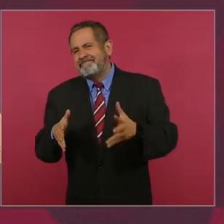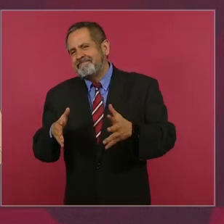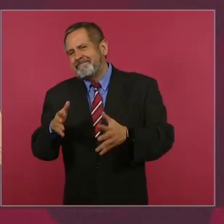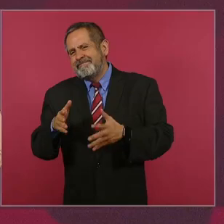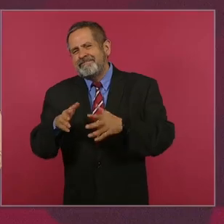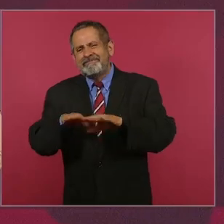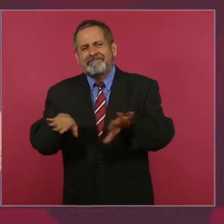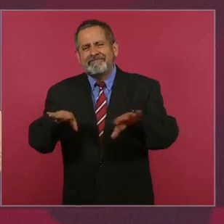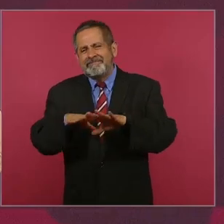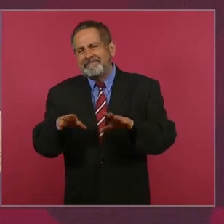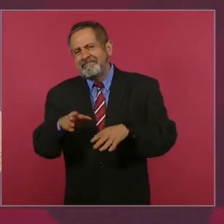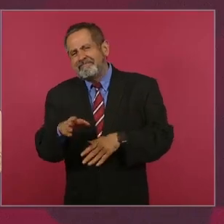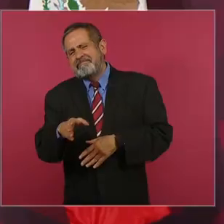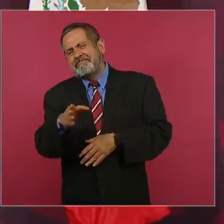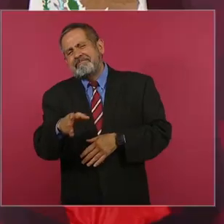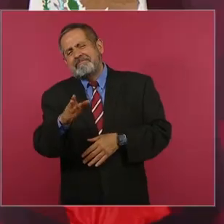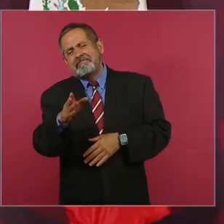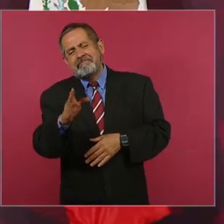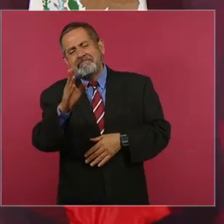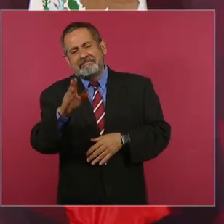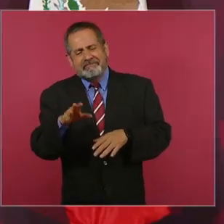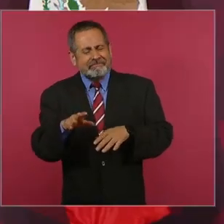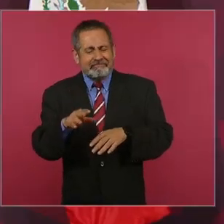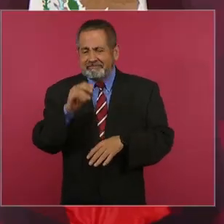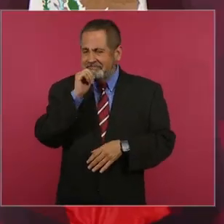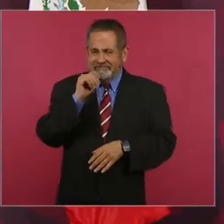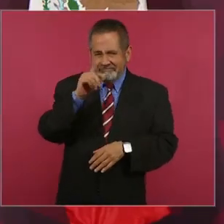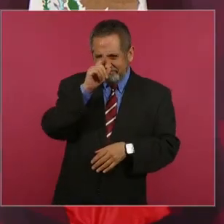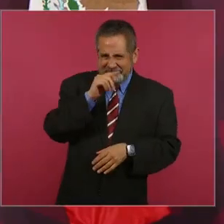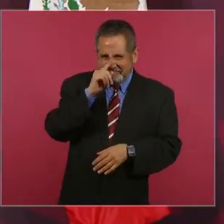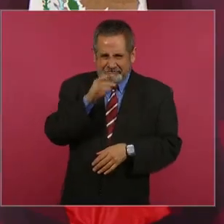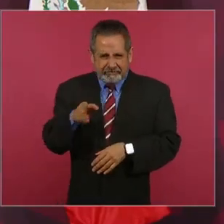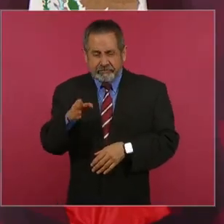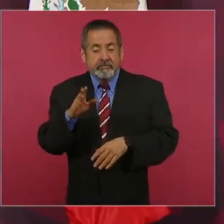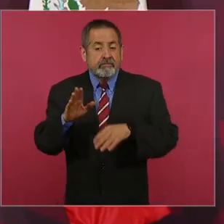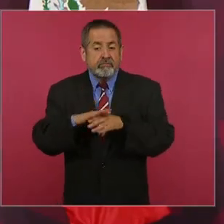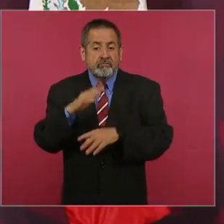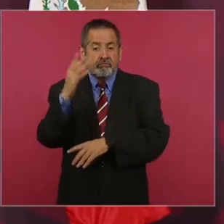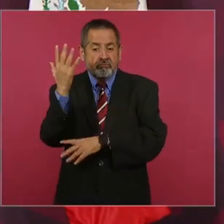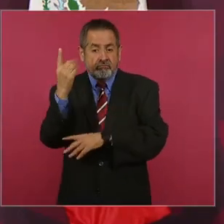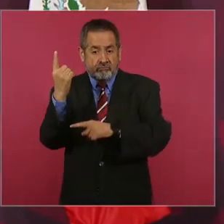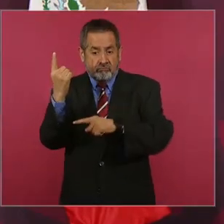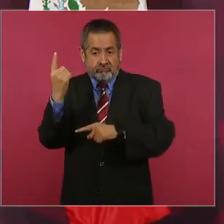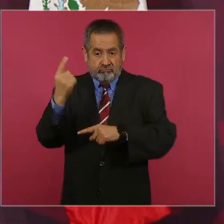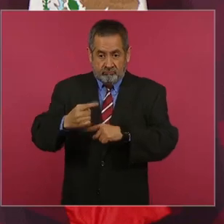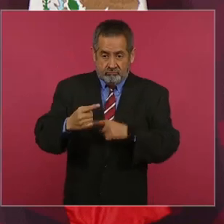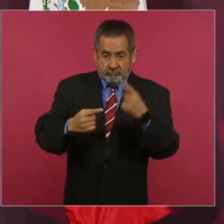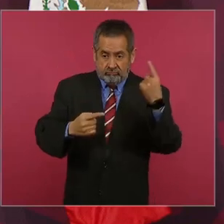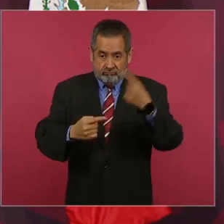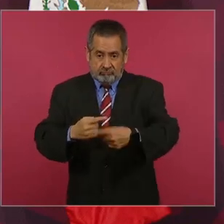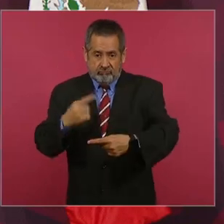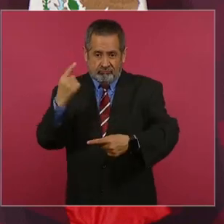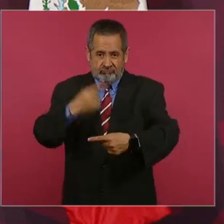estaban empezando a abrir por los postes tirados y por los árboles